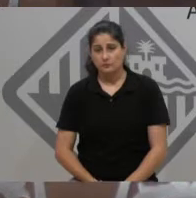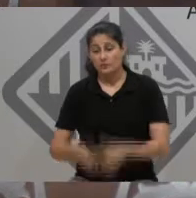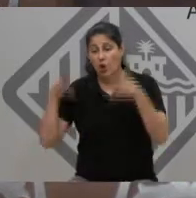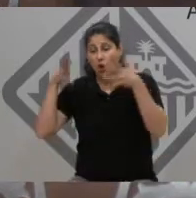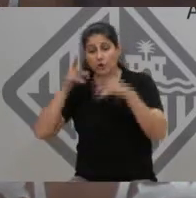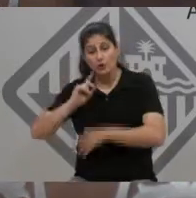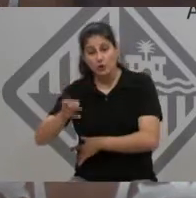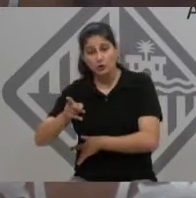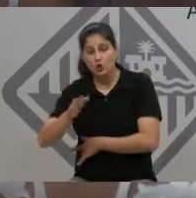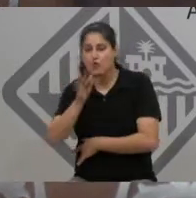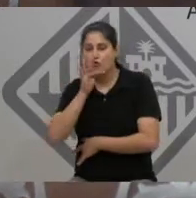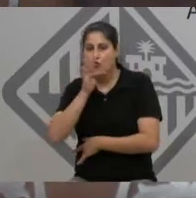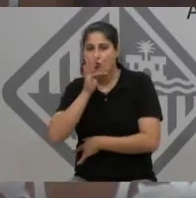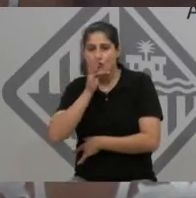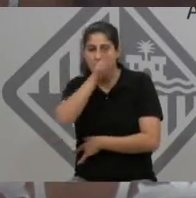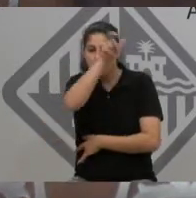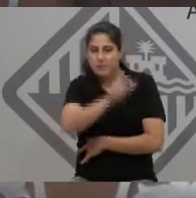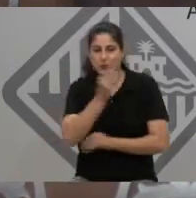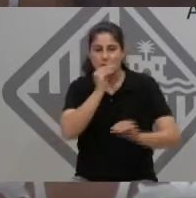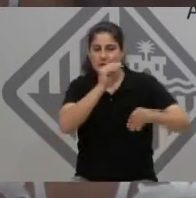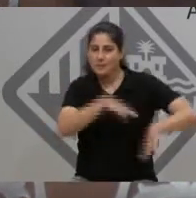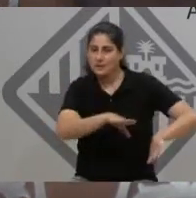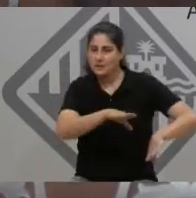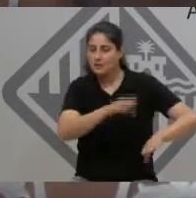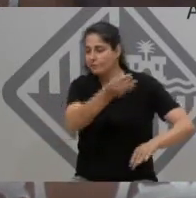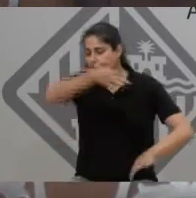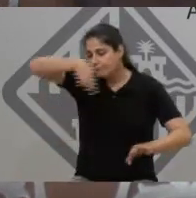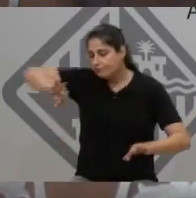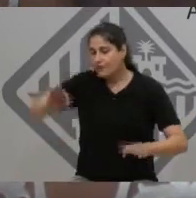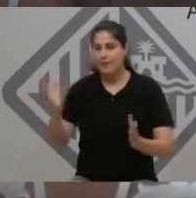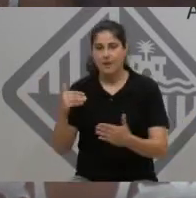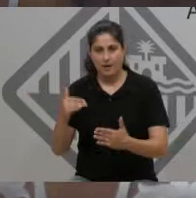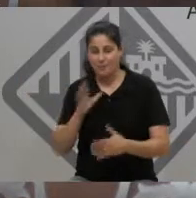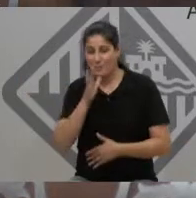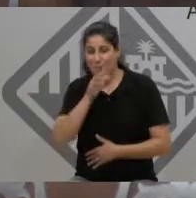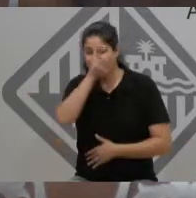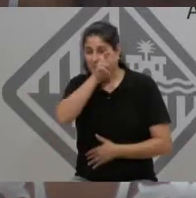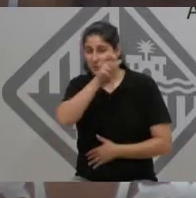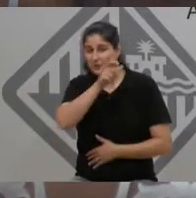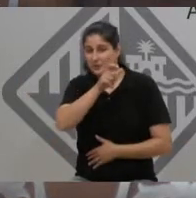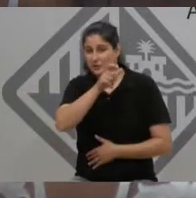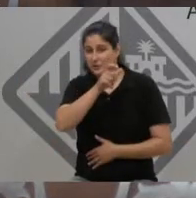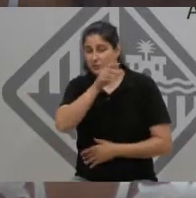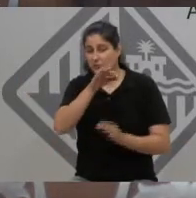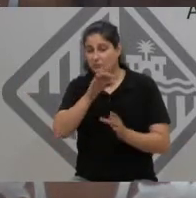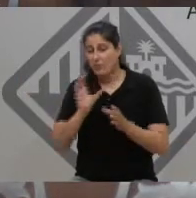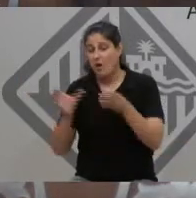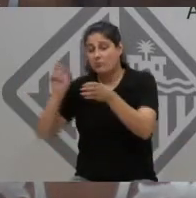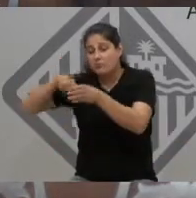Rector, sigue sin contar y poder escuchar la voz del, del representante de los